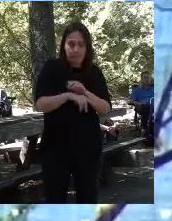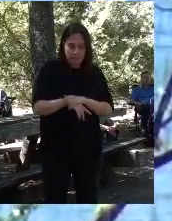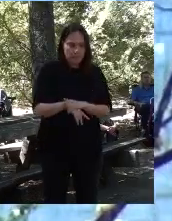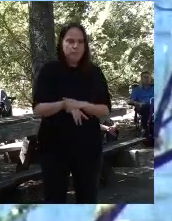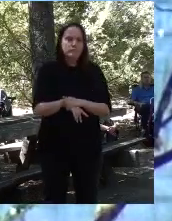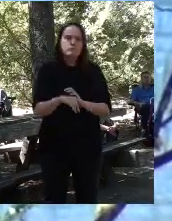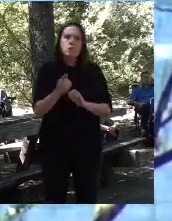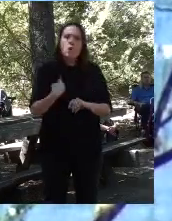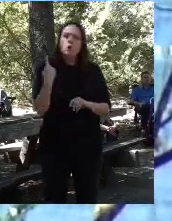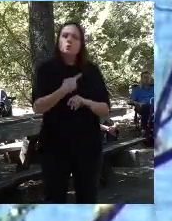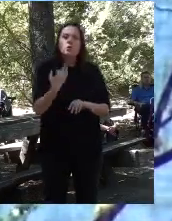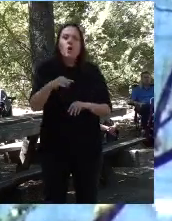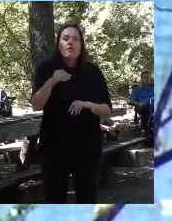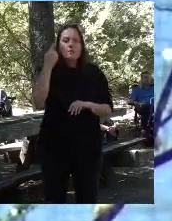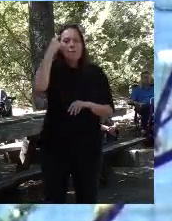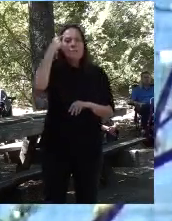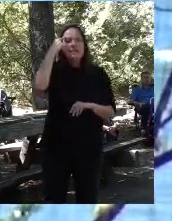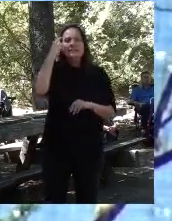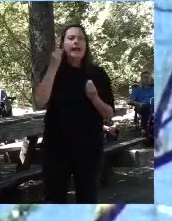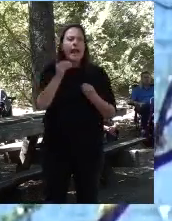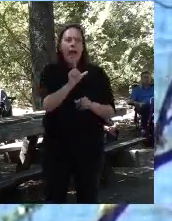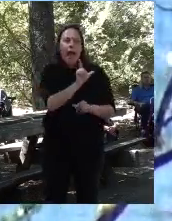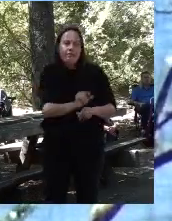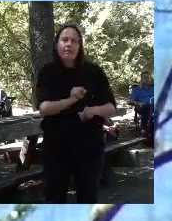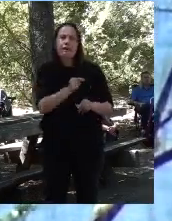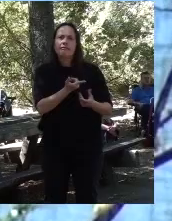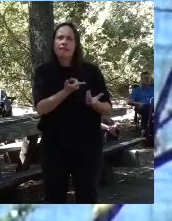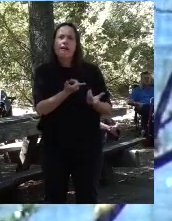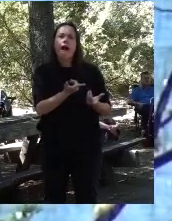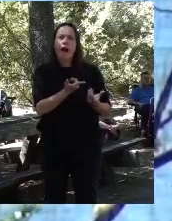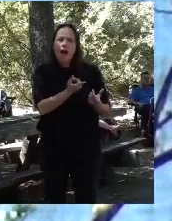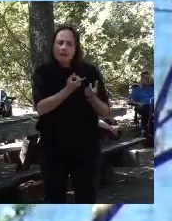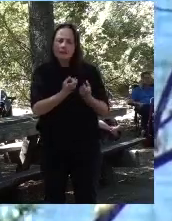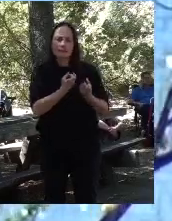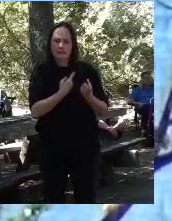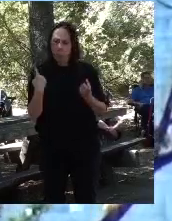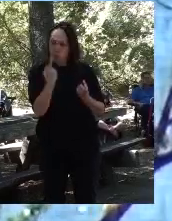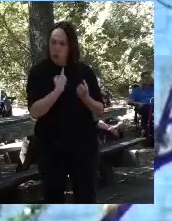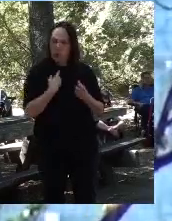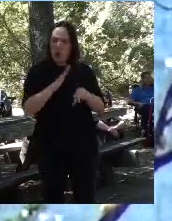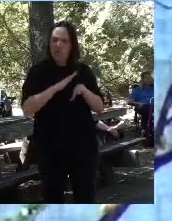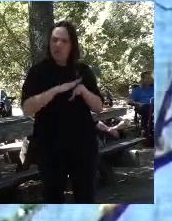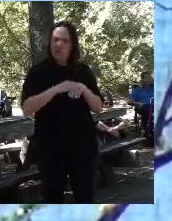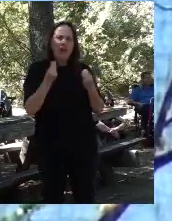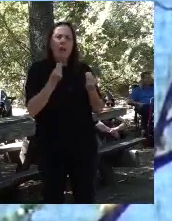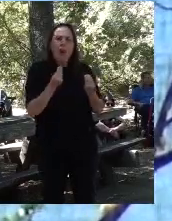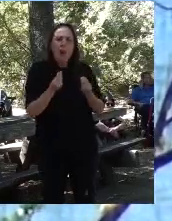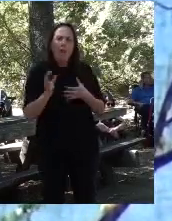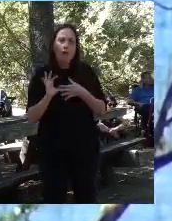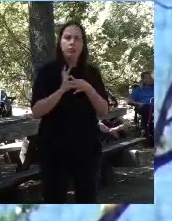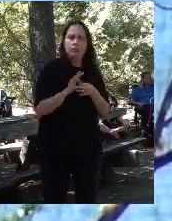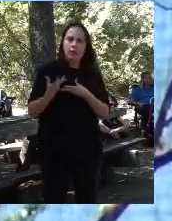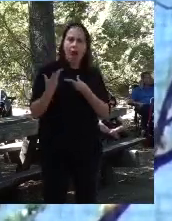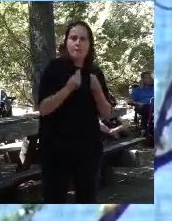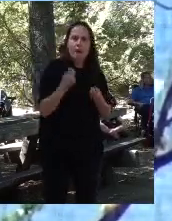que la Antártida requiere de nosotros y elevar nuestra voz a nivel público para exigir, para lograr